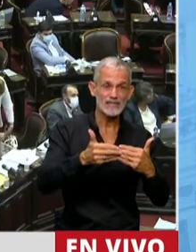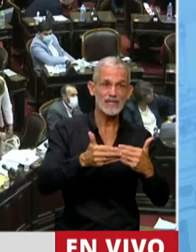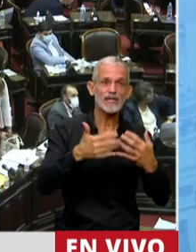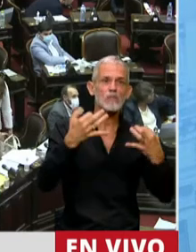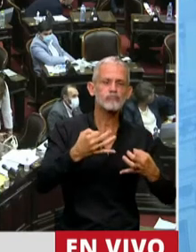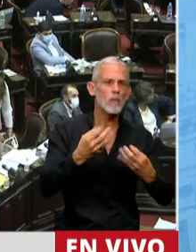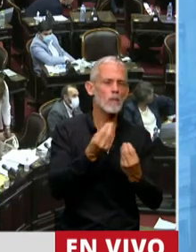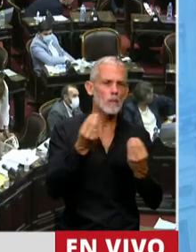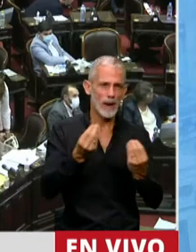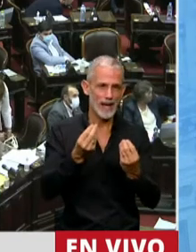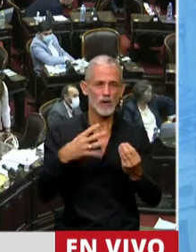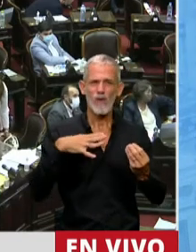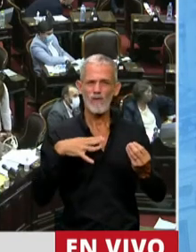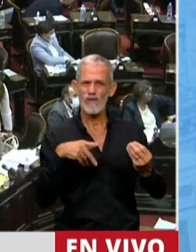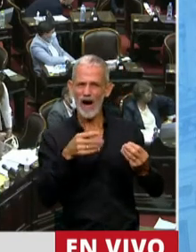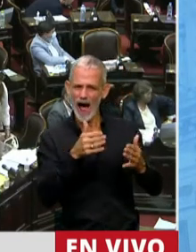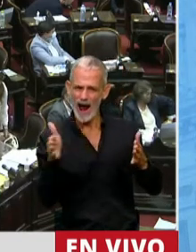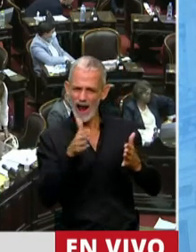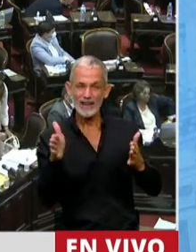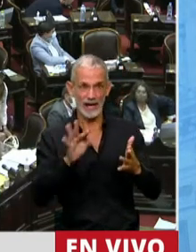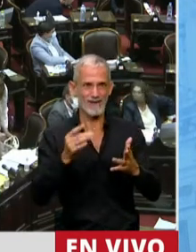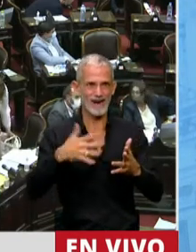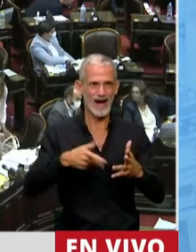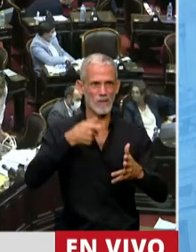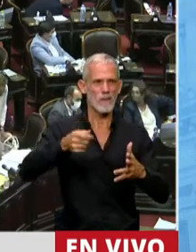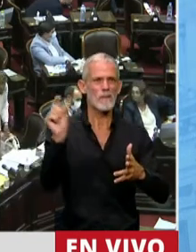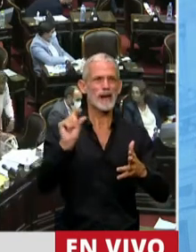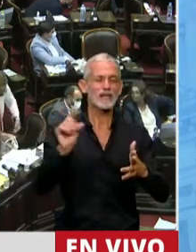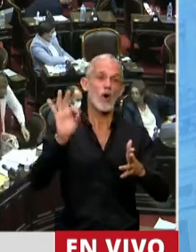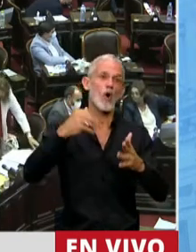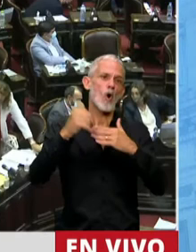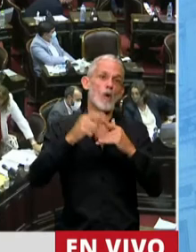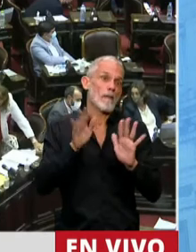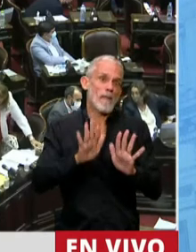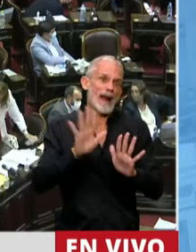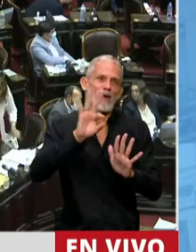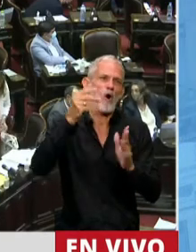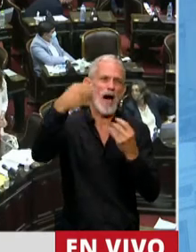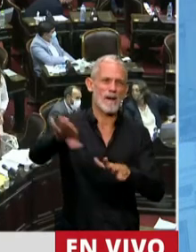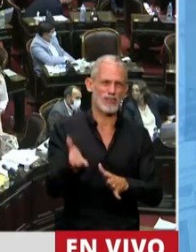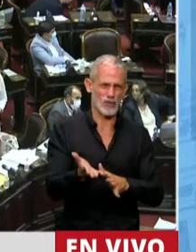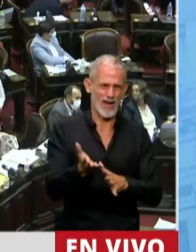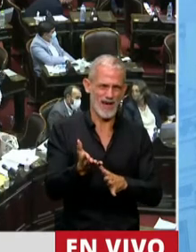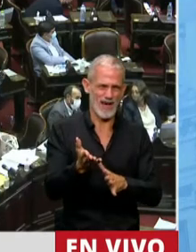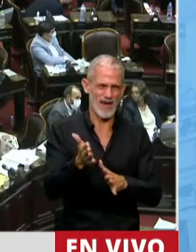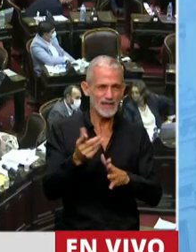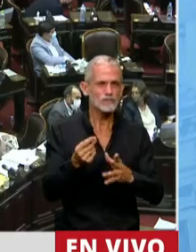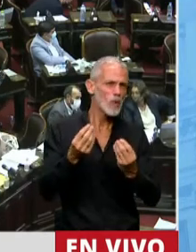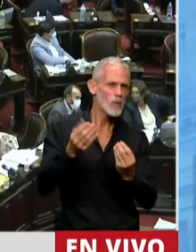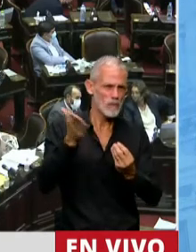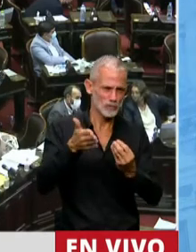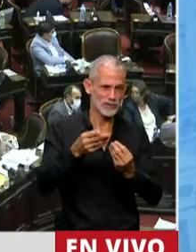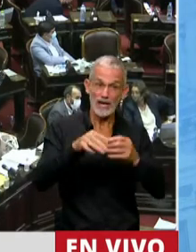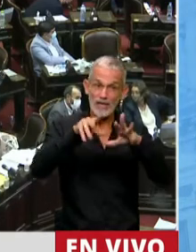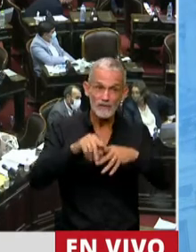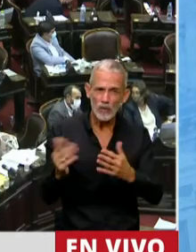para determinar el saldo pendiente a financiar de las obras paralizadas o abandonadas. Estos